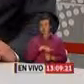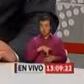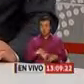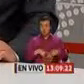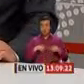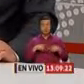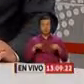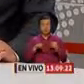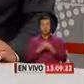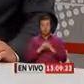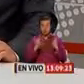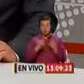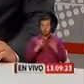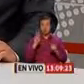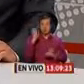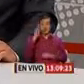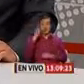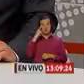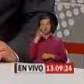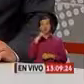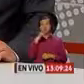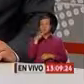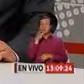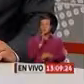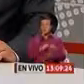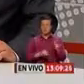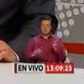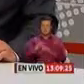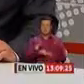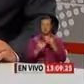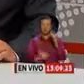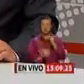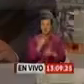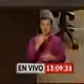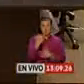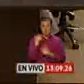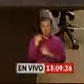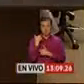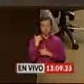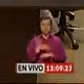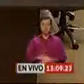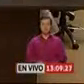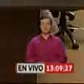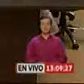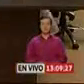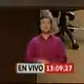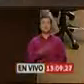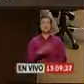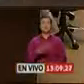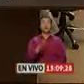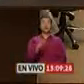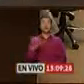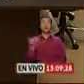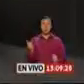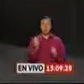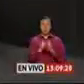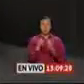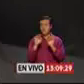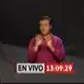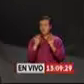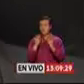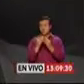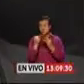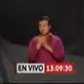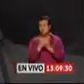personales. Para este viernes se analizará quién lo reemplazará en el cargo. Su deseo de estar cerca de la familia fue